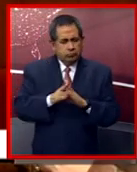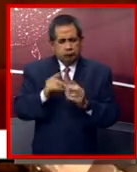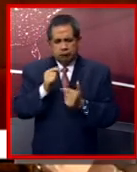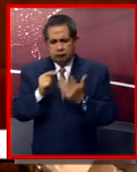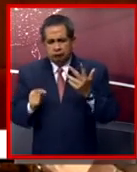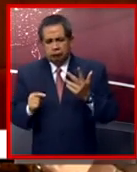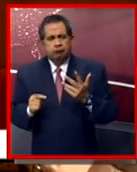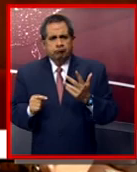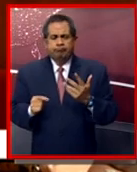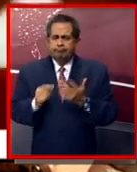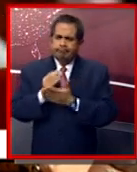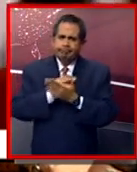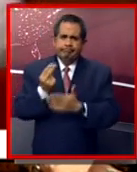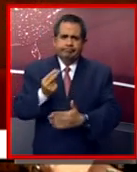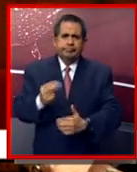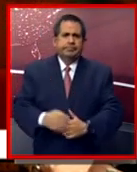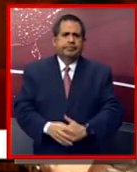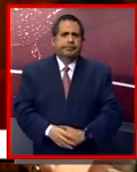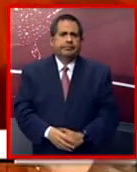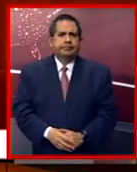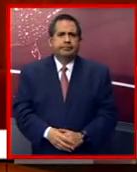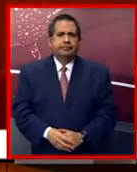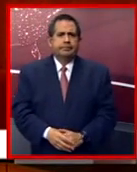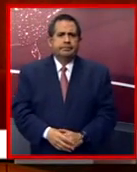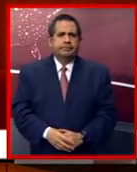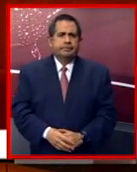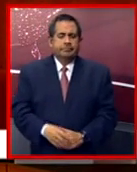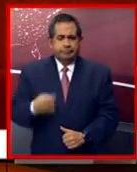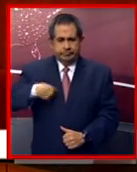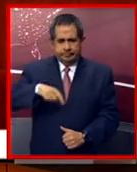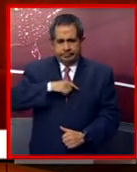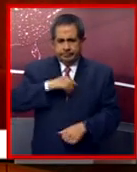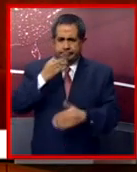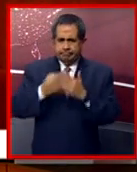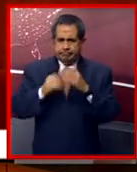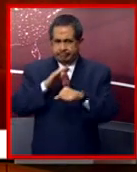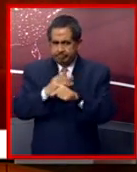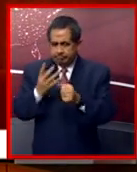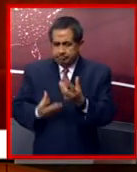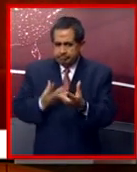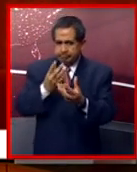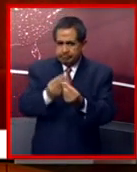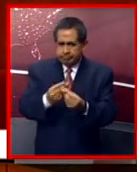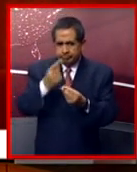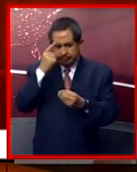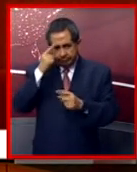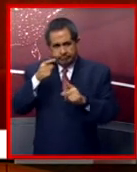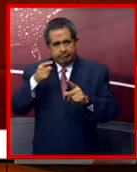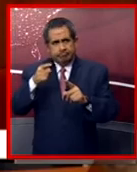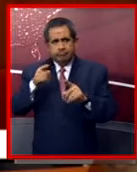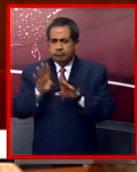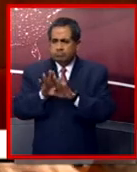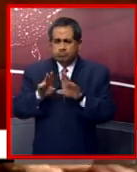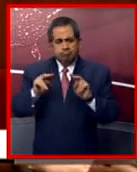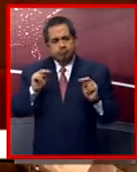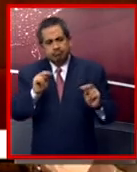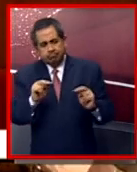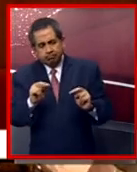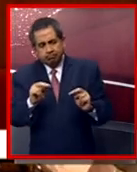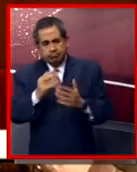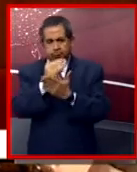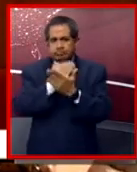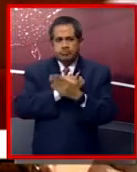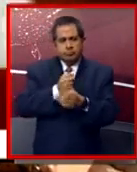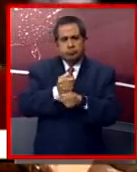violencia política, entre otras. Nos hemos sumado a la creación del Observatorio para la Atención de la